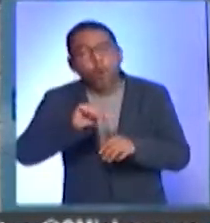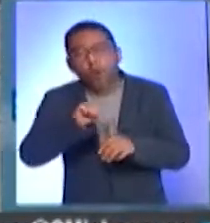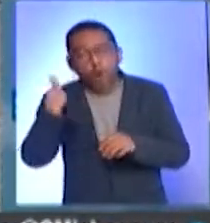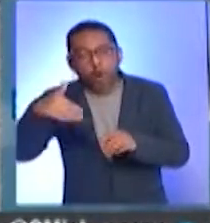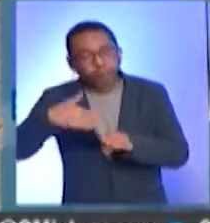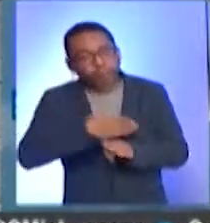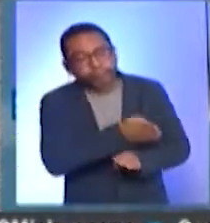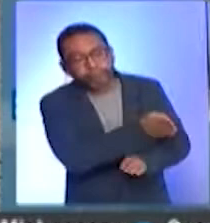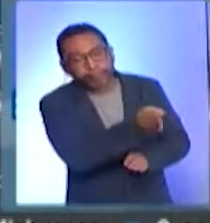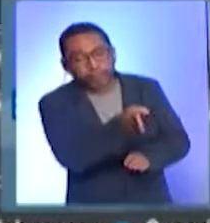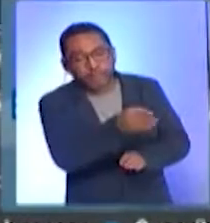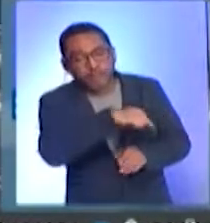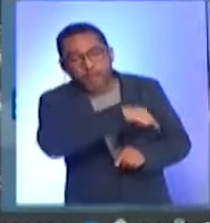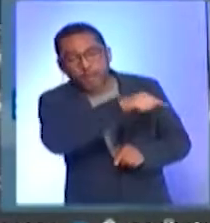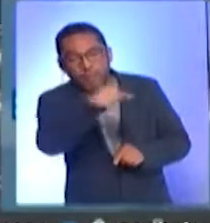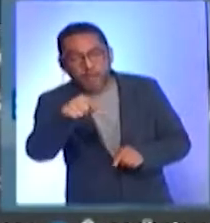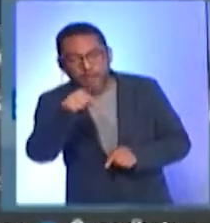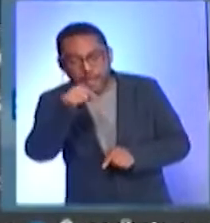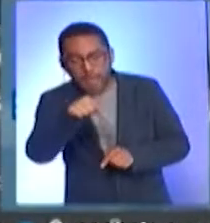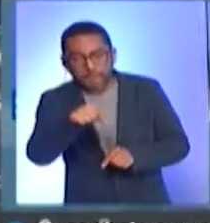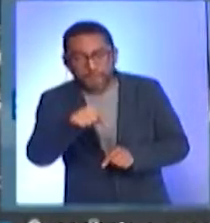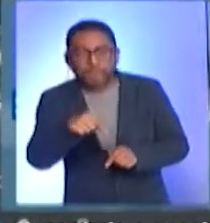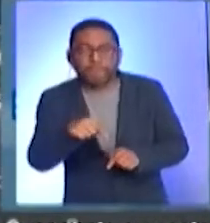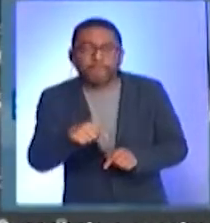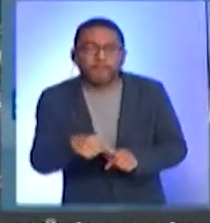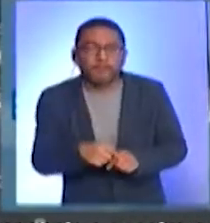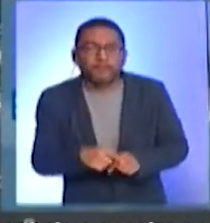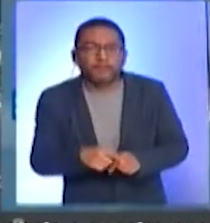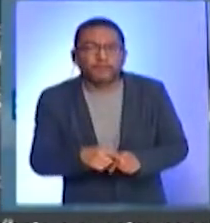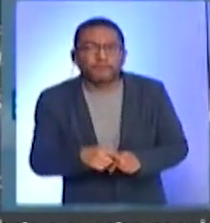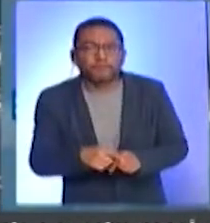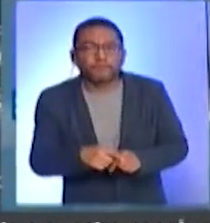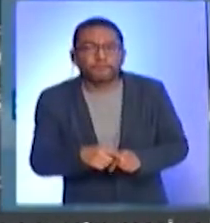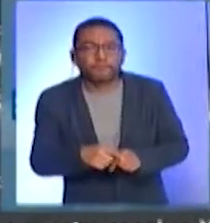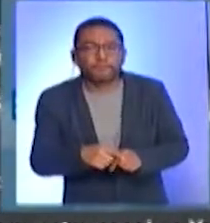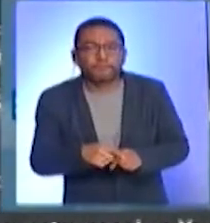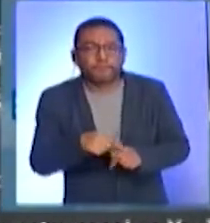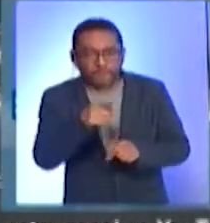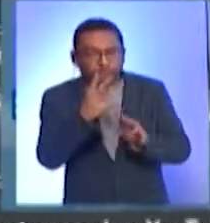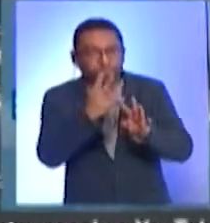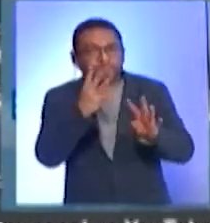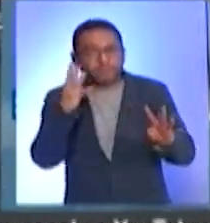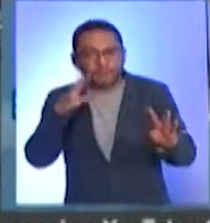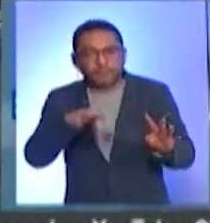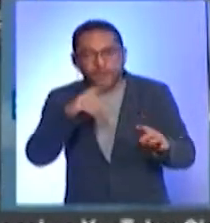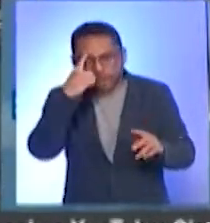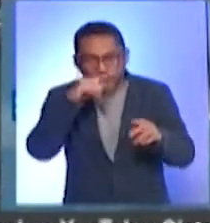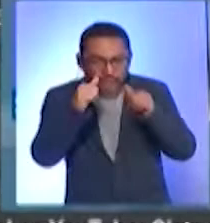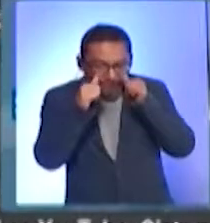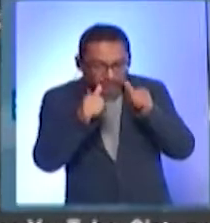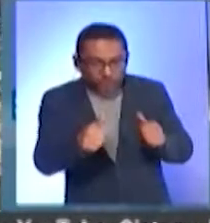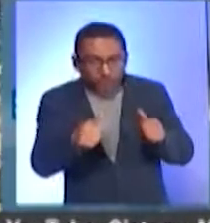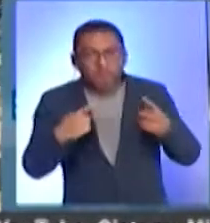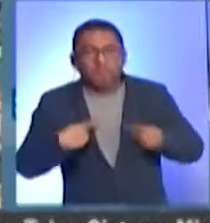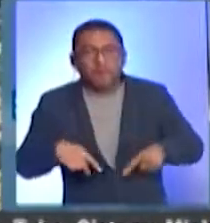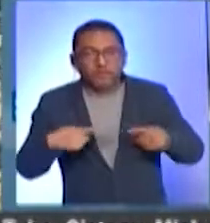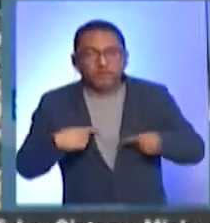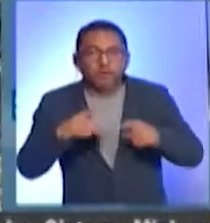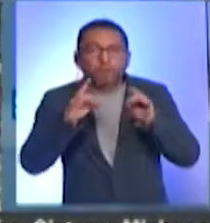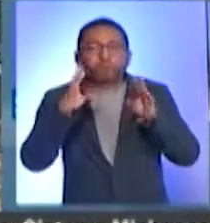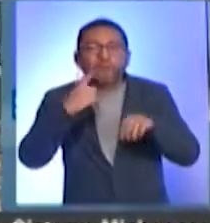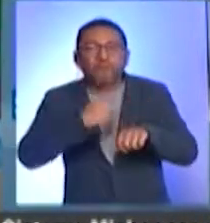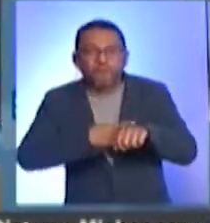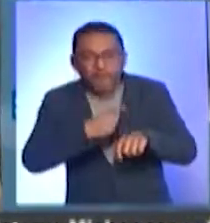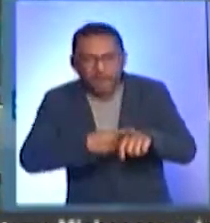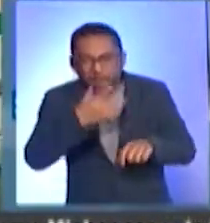lateral de la unidad en donde está ahí si una silla para que quede atención a todos los pacientes con problemas respiratorios